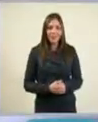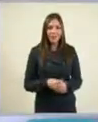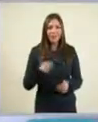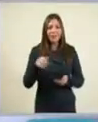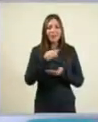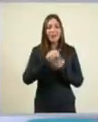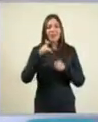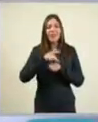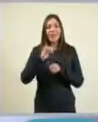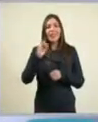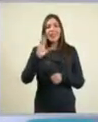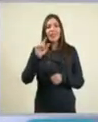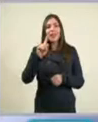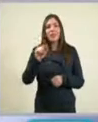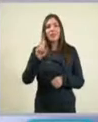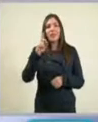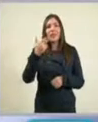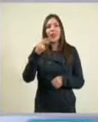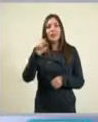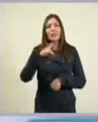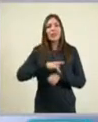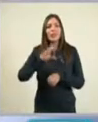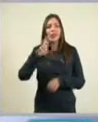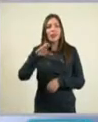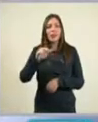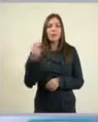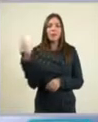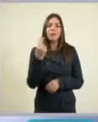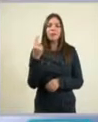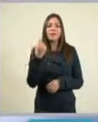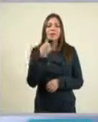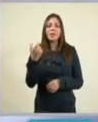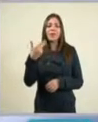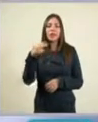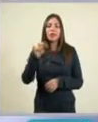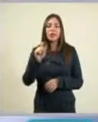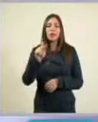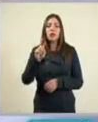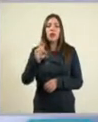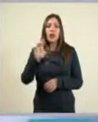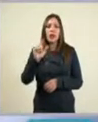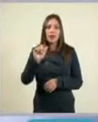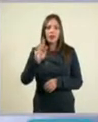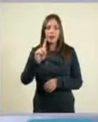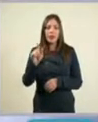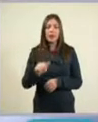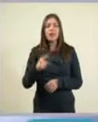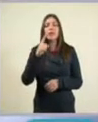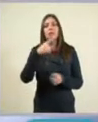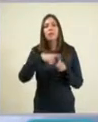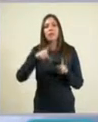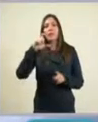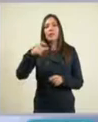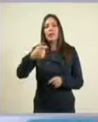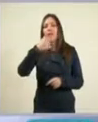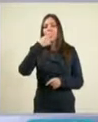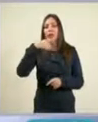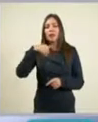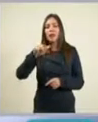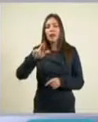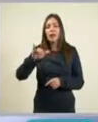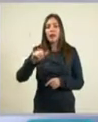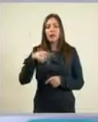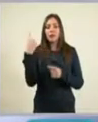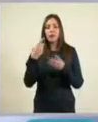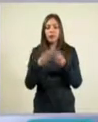Bolitas de queso y calabaza, 30 gramos de queso crema, También vamos a necesitar 100 gramos de puré de calabaza, media taza de galletas tipo